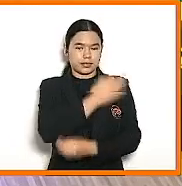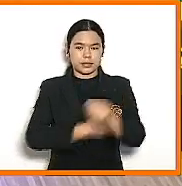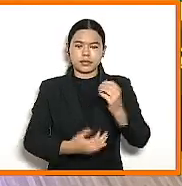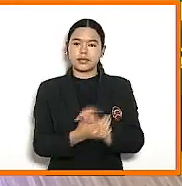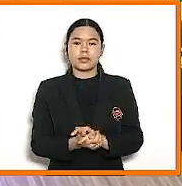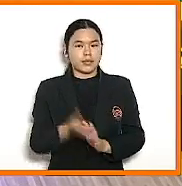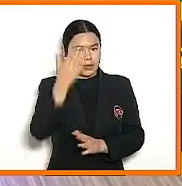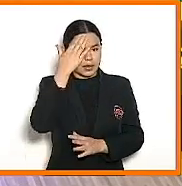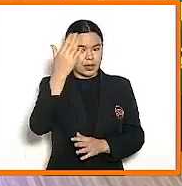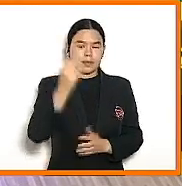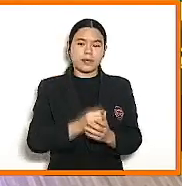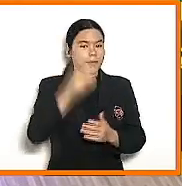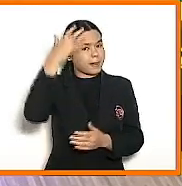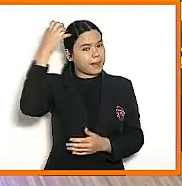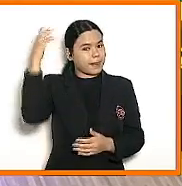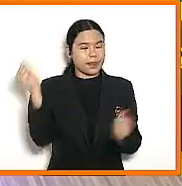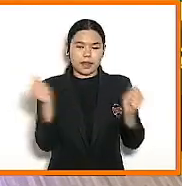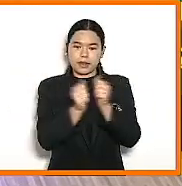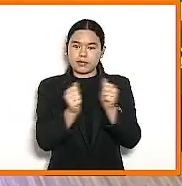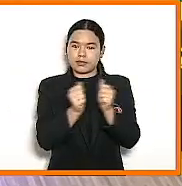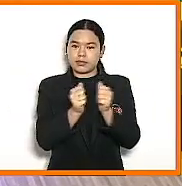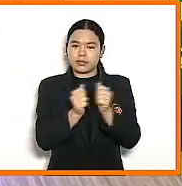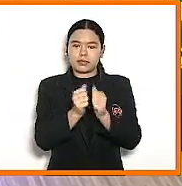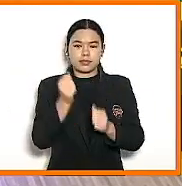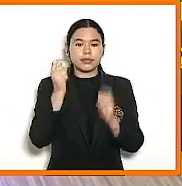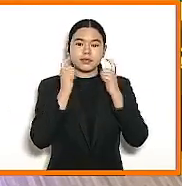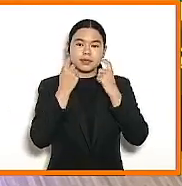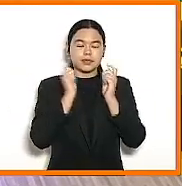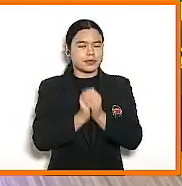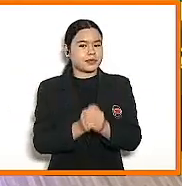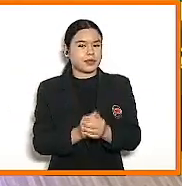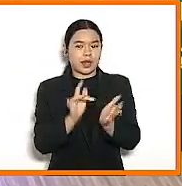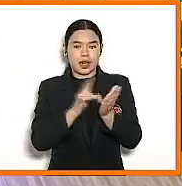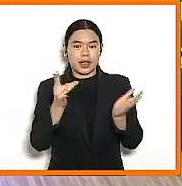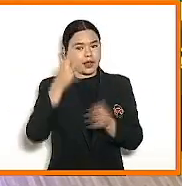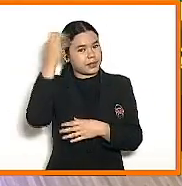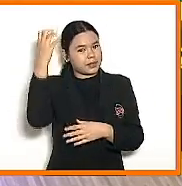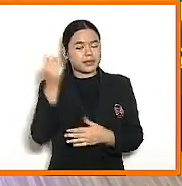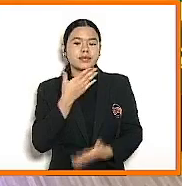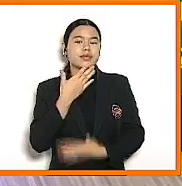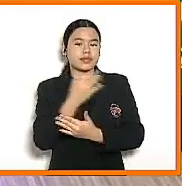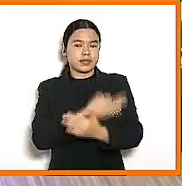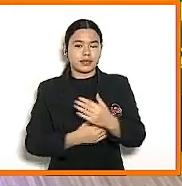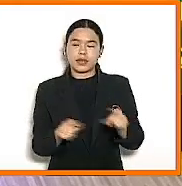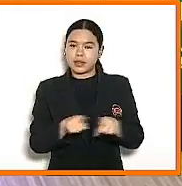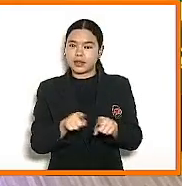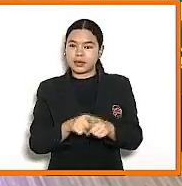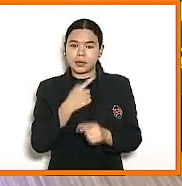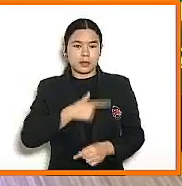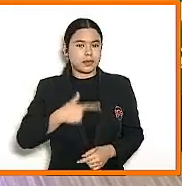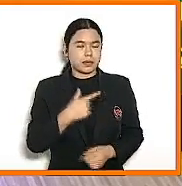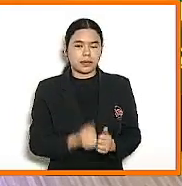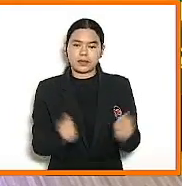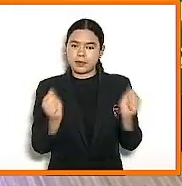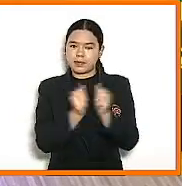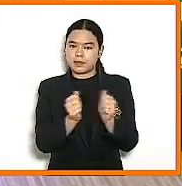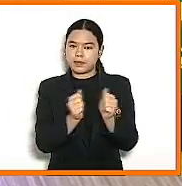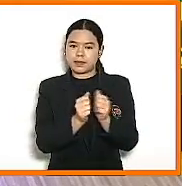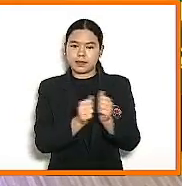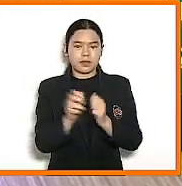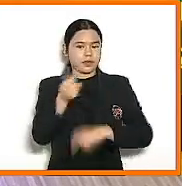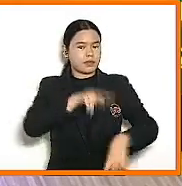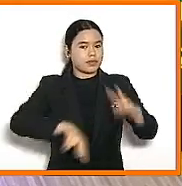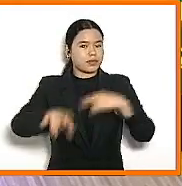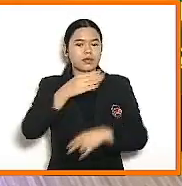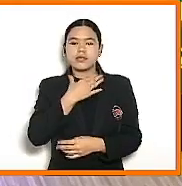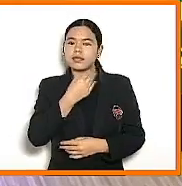de la tarde, te saluda Charlene Walter en compañía de Tatiana Varela. Muchas gracias, Charlene. Muy buenas tardes. También es un placer contar con la compañía de nuestro